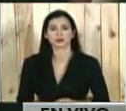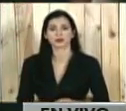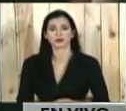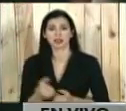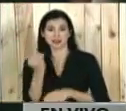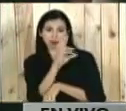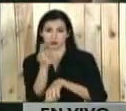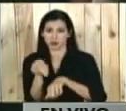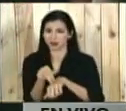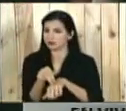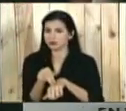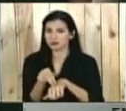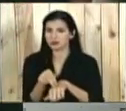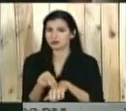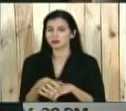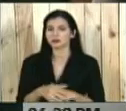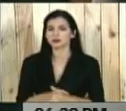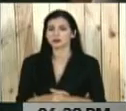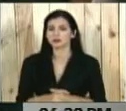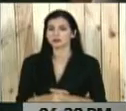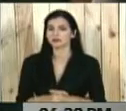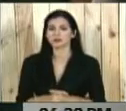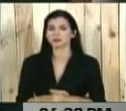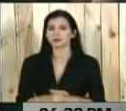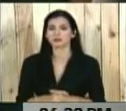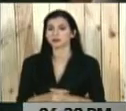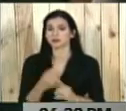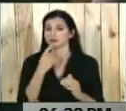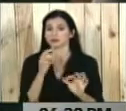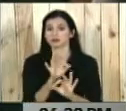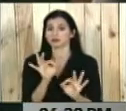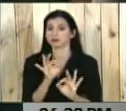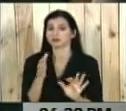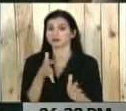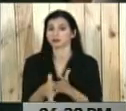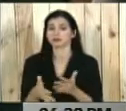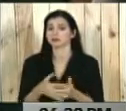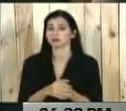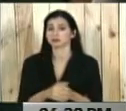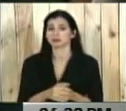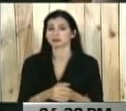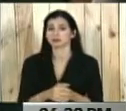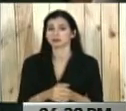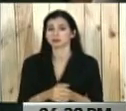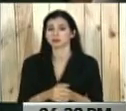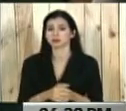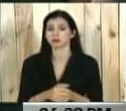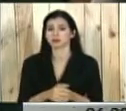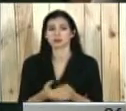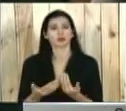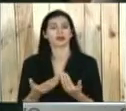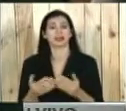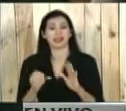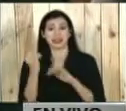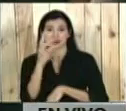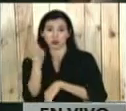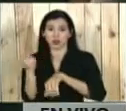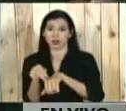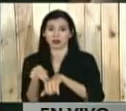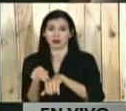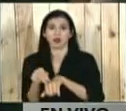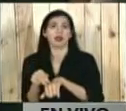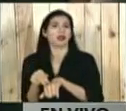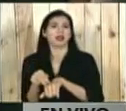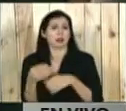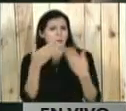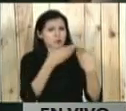Asamblea Nacional no tiene estipulado entre sus atribuciones hacerle juicio político